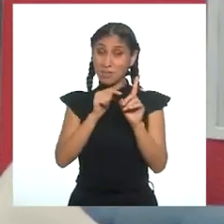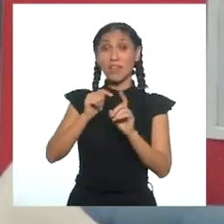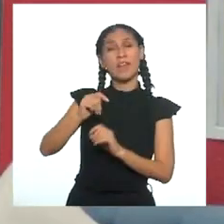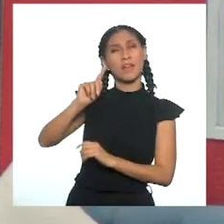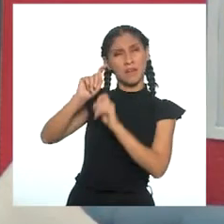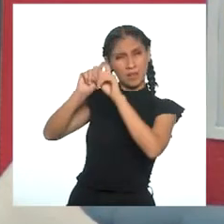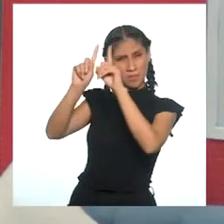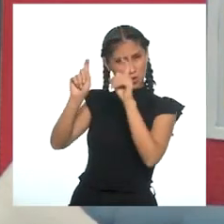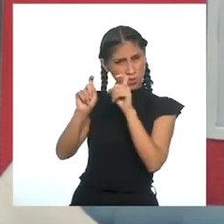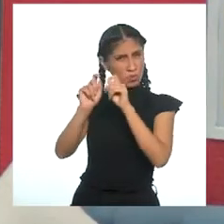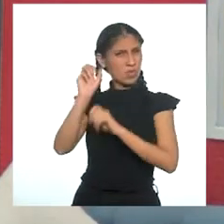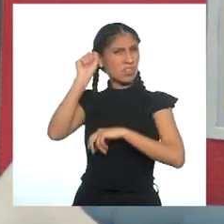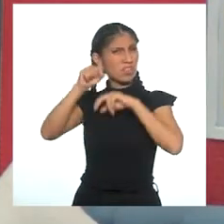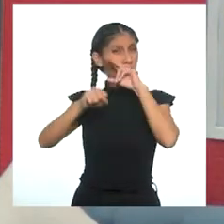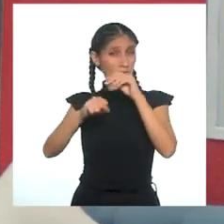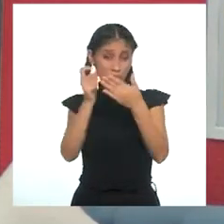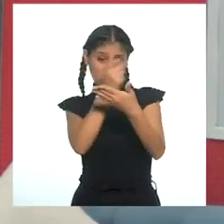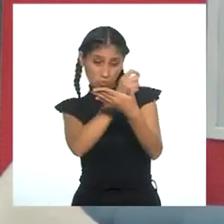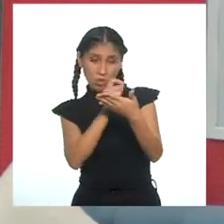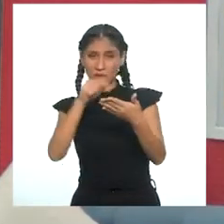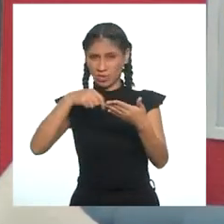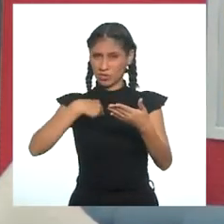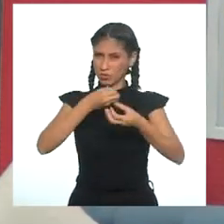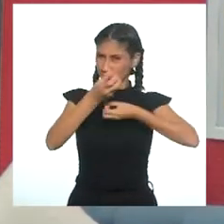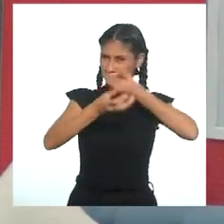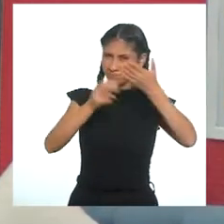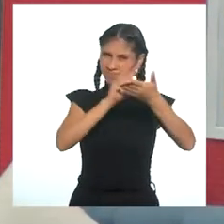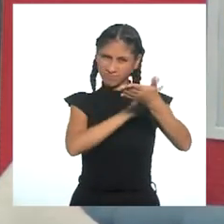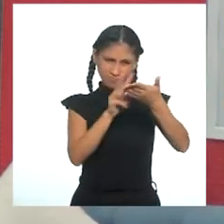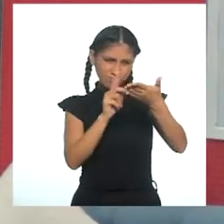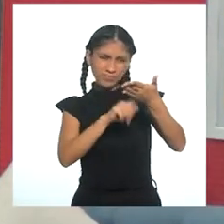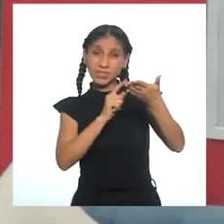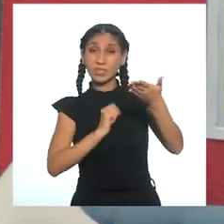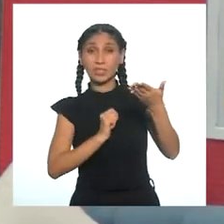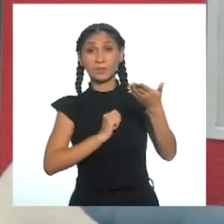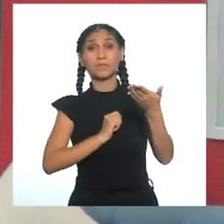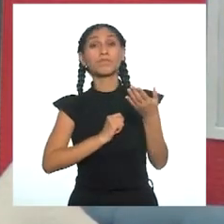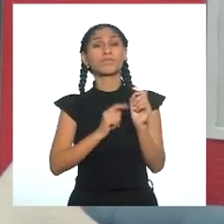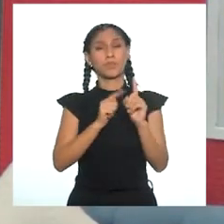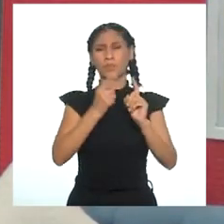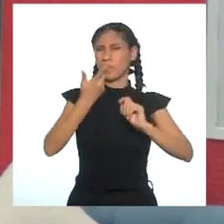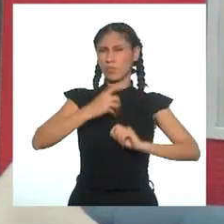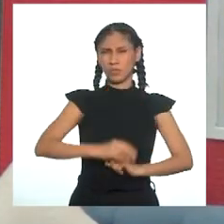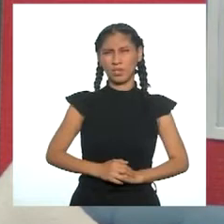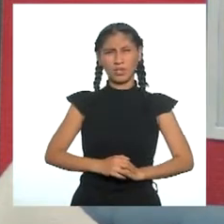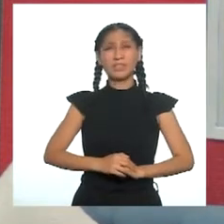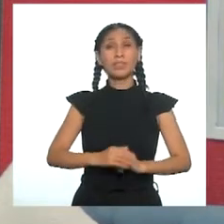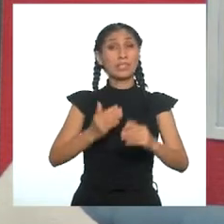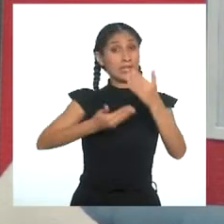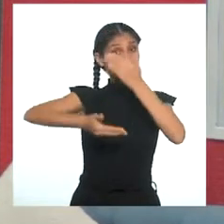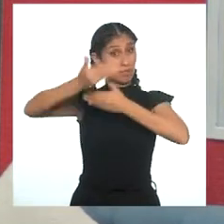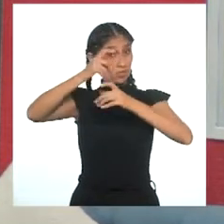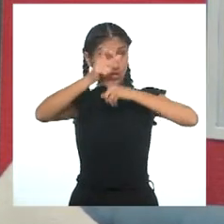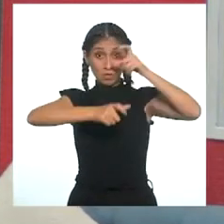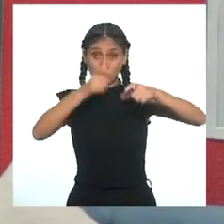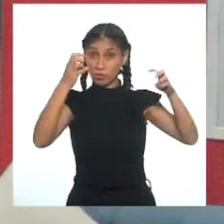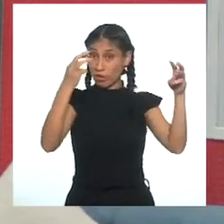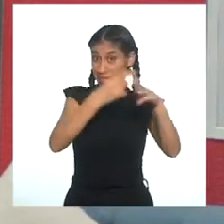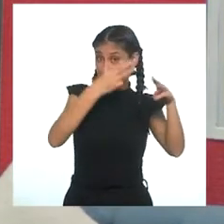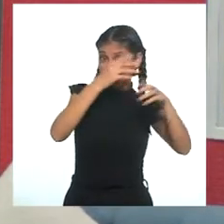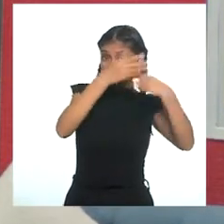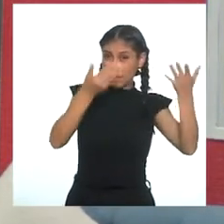es correcto o no, les cuento algo que leí. ¿Sabían que una de las primeras acciones que hicieron los matemáticos antiguos en